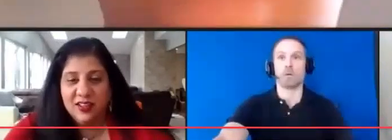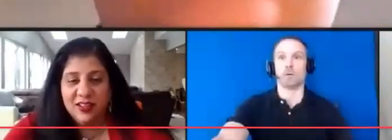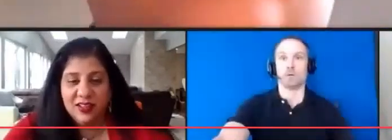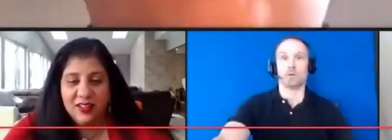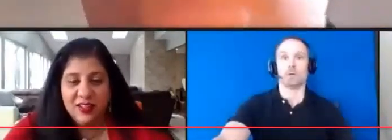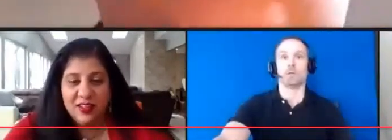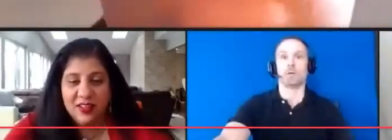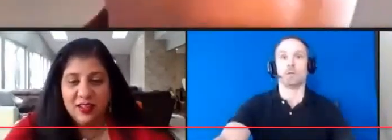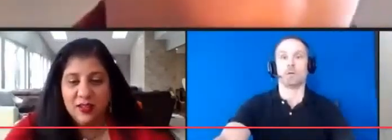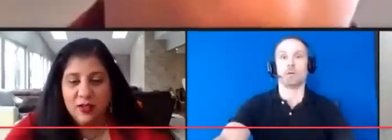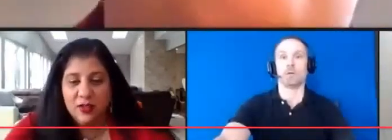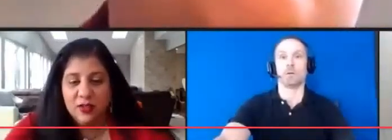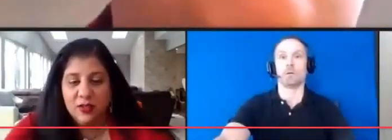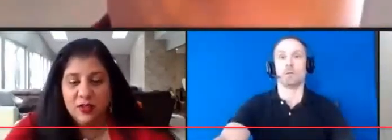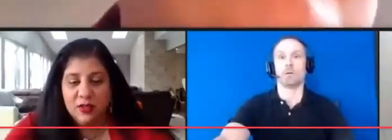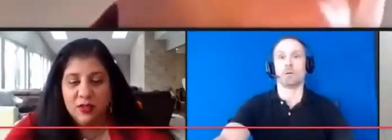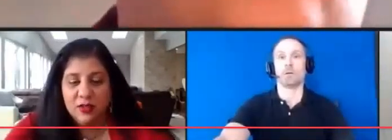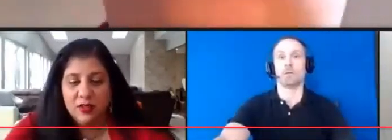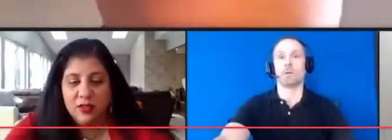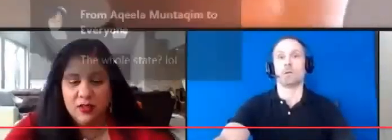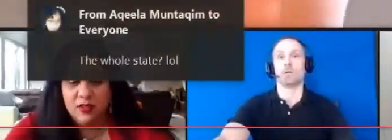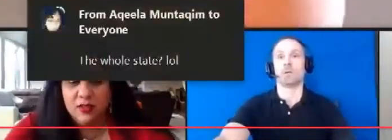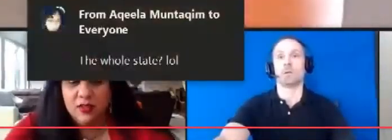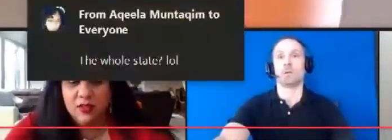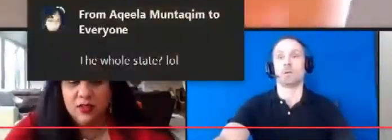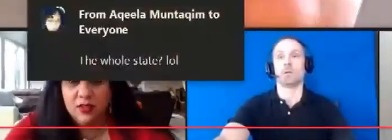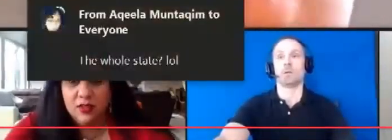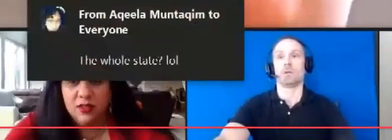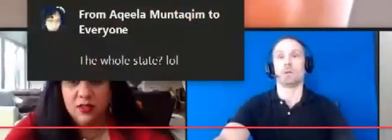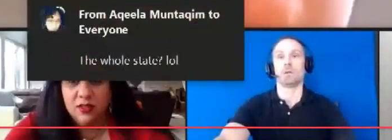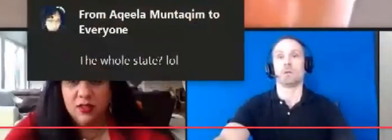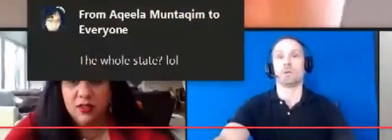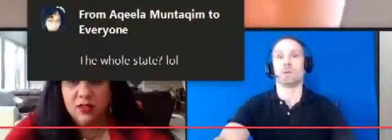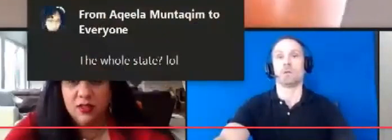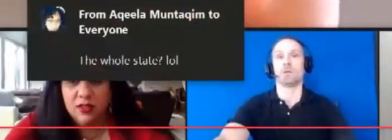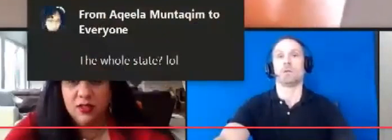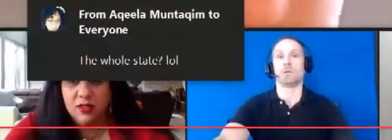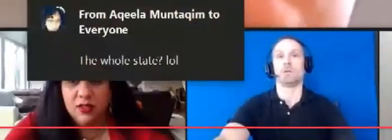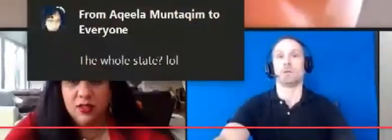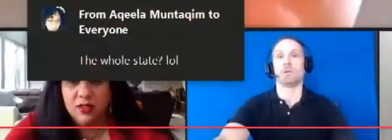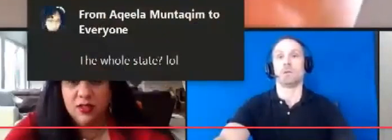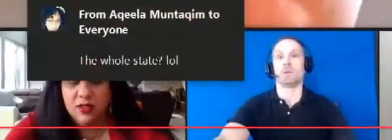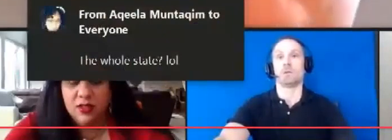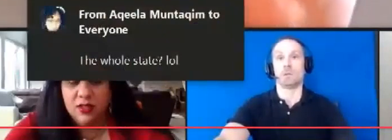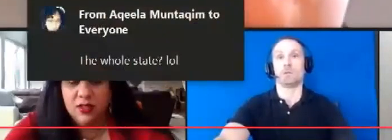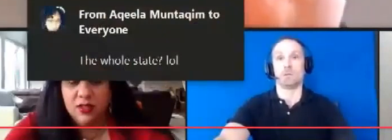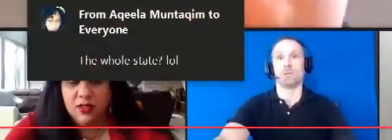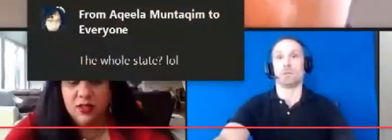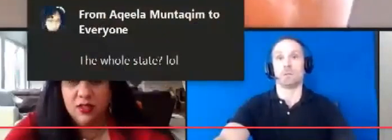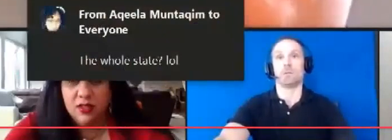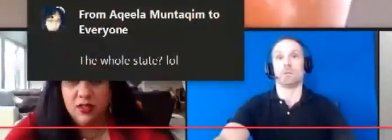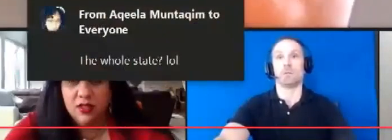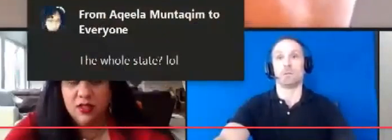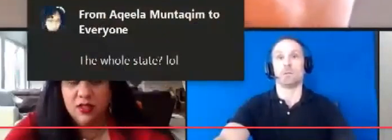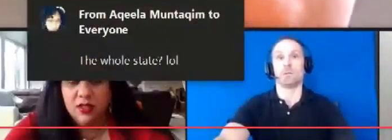confirmados en el laboratorio tres casos tres casos suena increíble eso suena